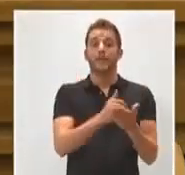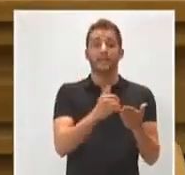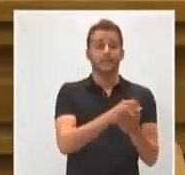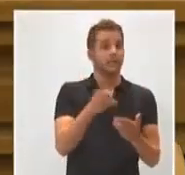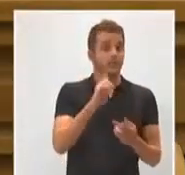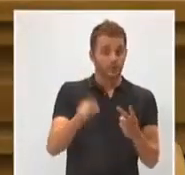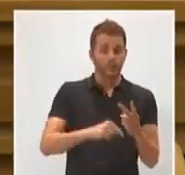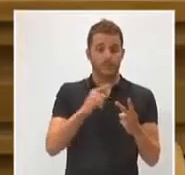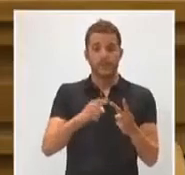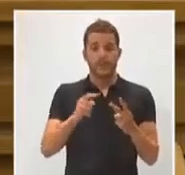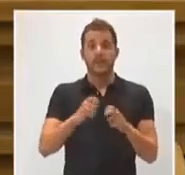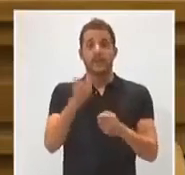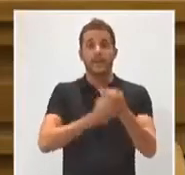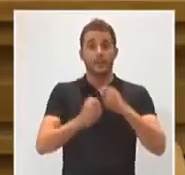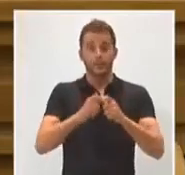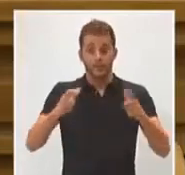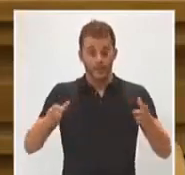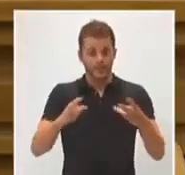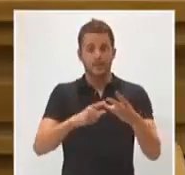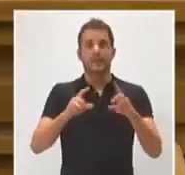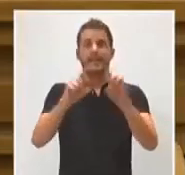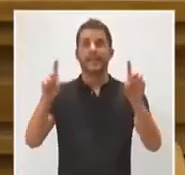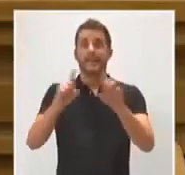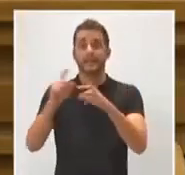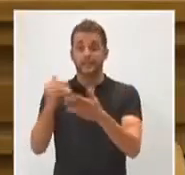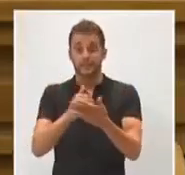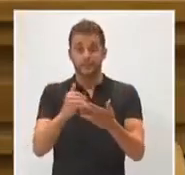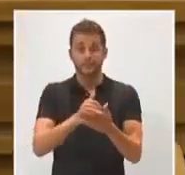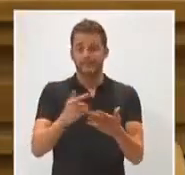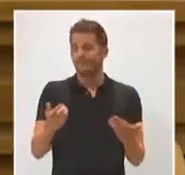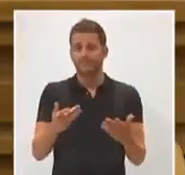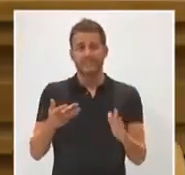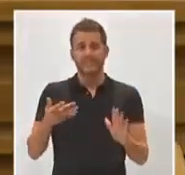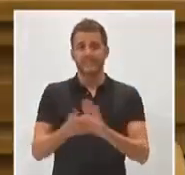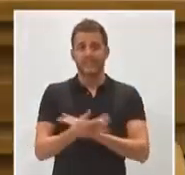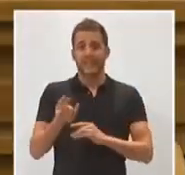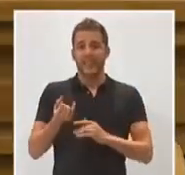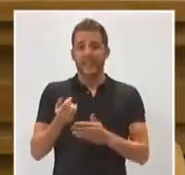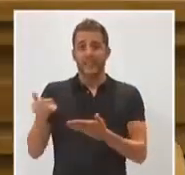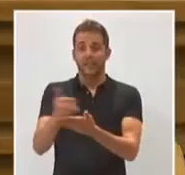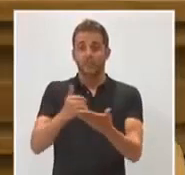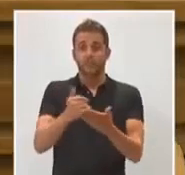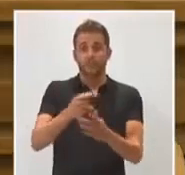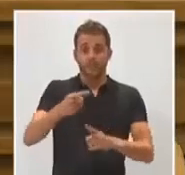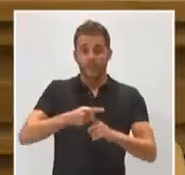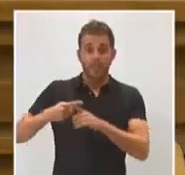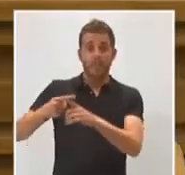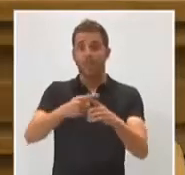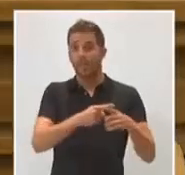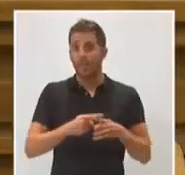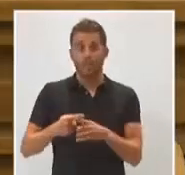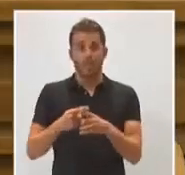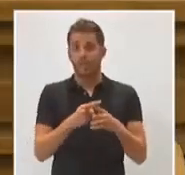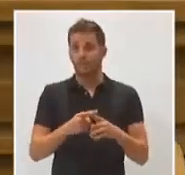económico de la aportación de las empresas bueno es un ejercicio de redistribución y de inteligencia como pocas cosas